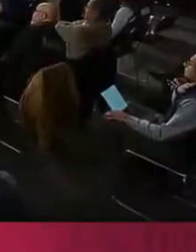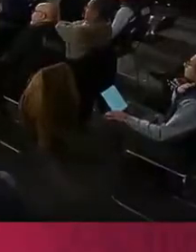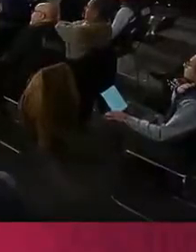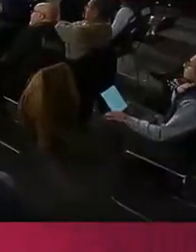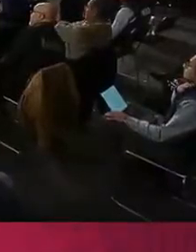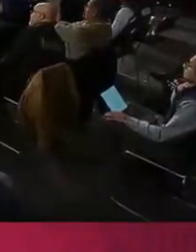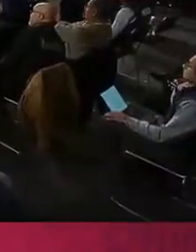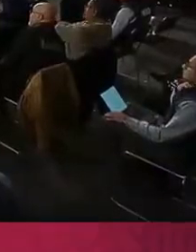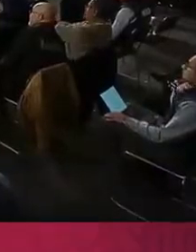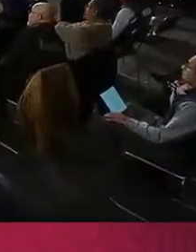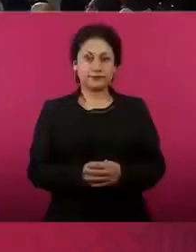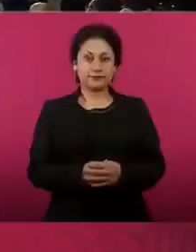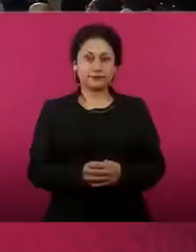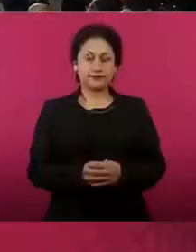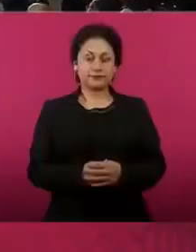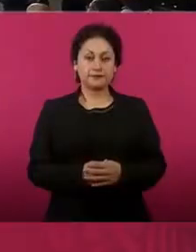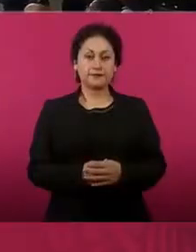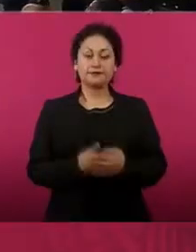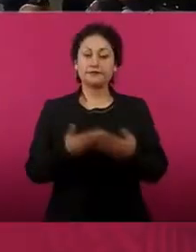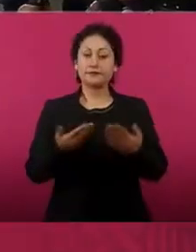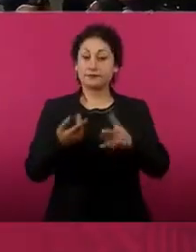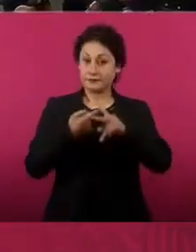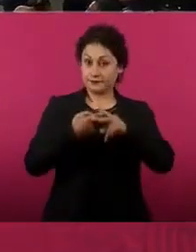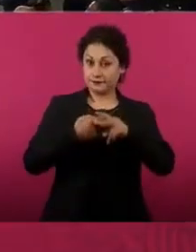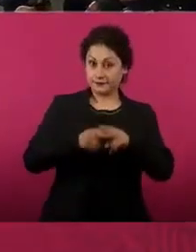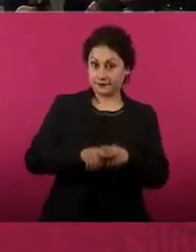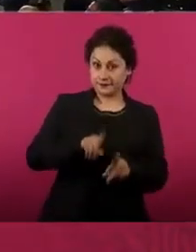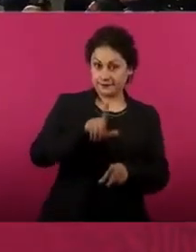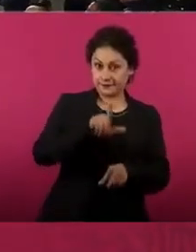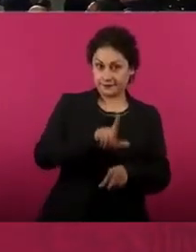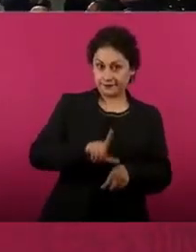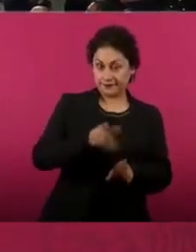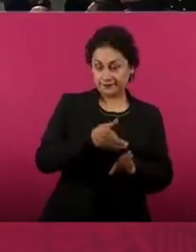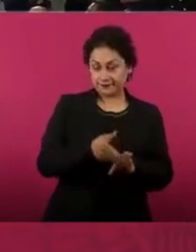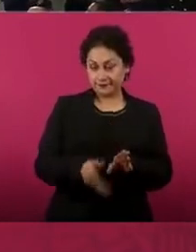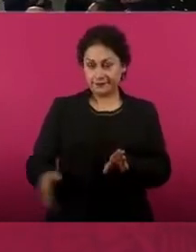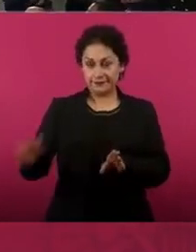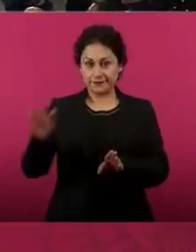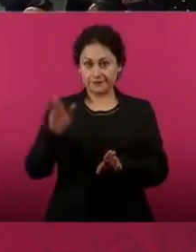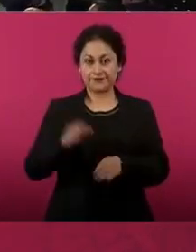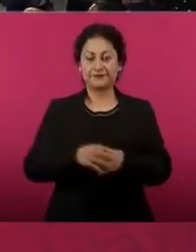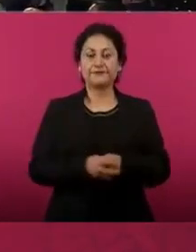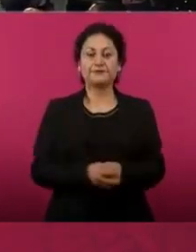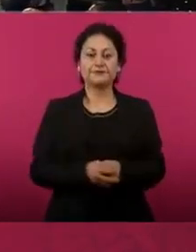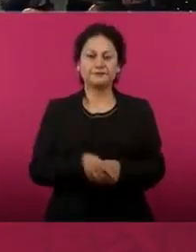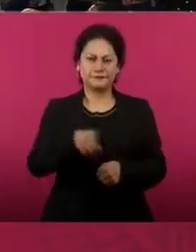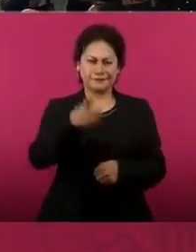Bueno vamos a iniciar la semana como todos los lunes